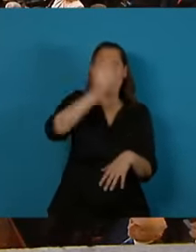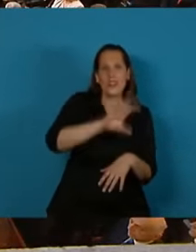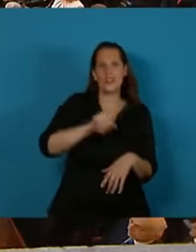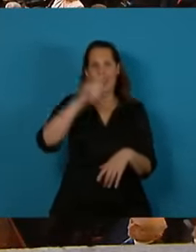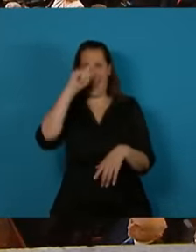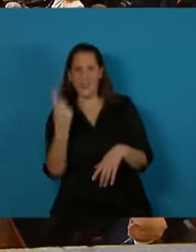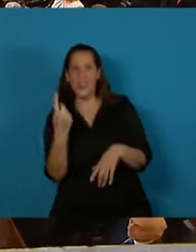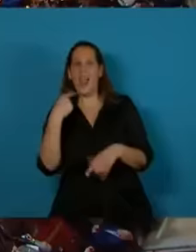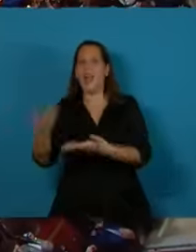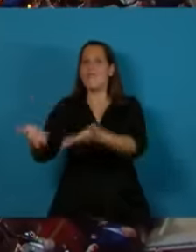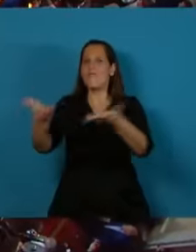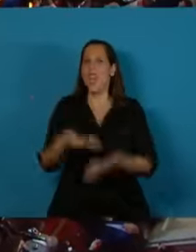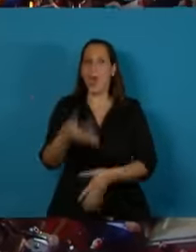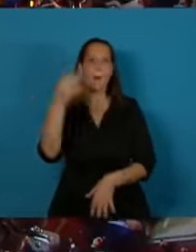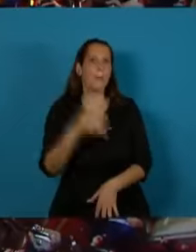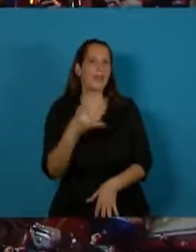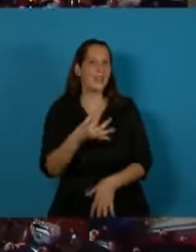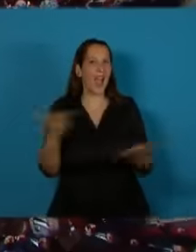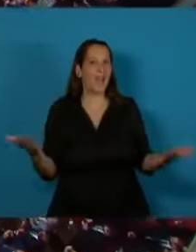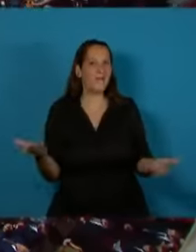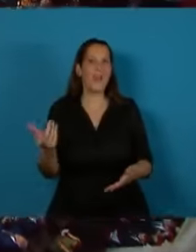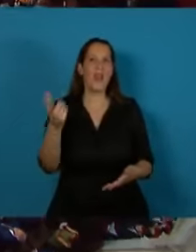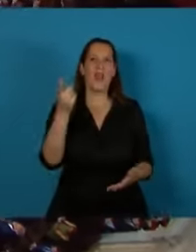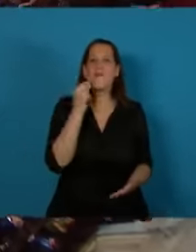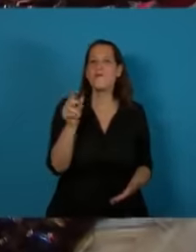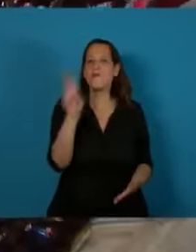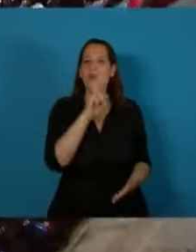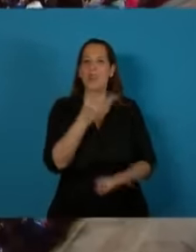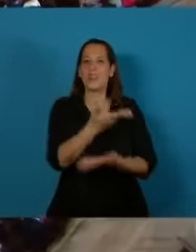invitados especiales, señoras y señores.